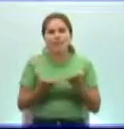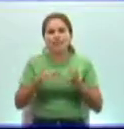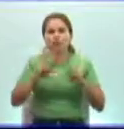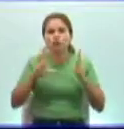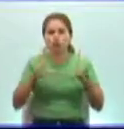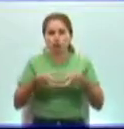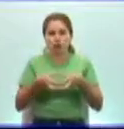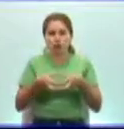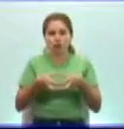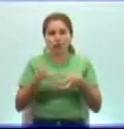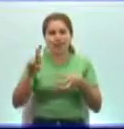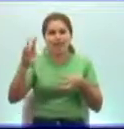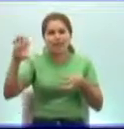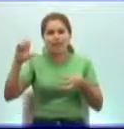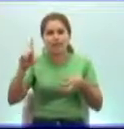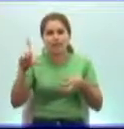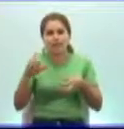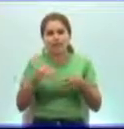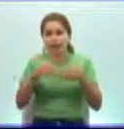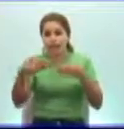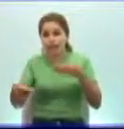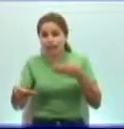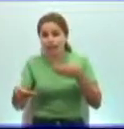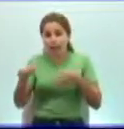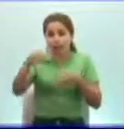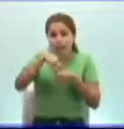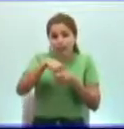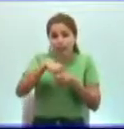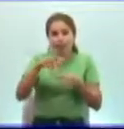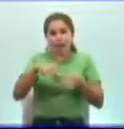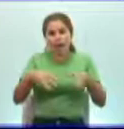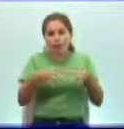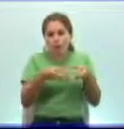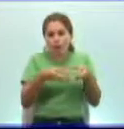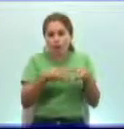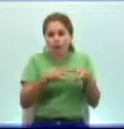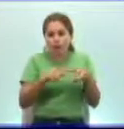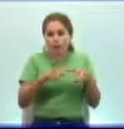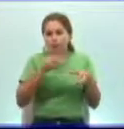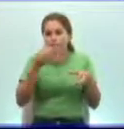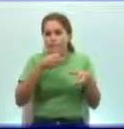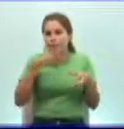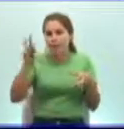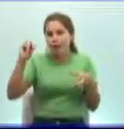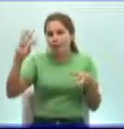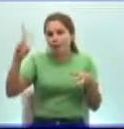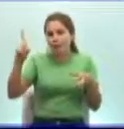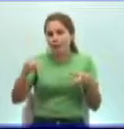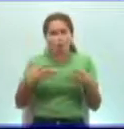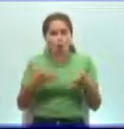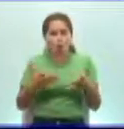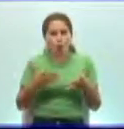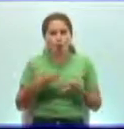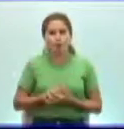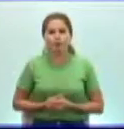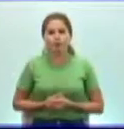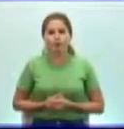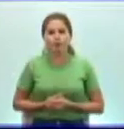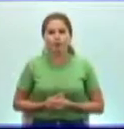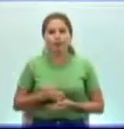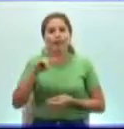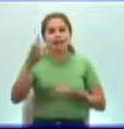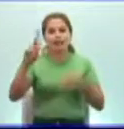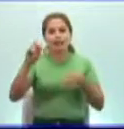sea, las resistencias externas e internas de la propia fuente. Esta se expresa matemáticamente de la siguiente manera: la intensidad de